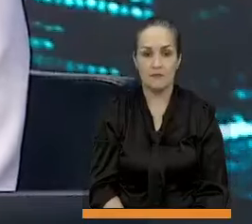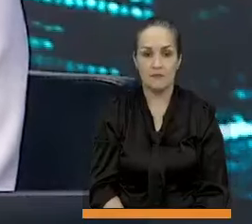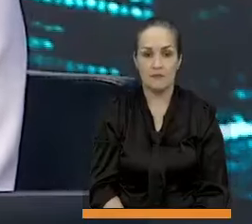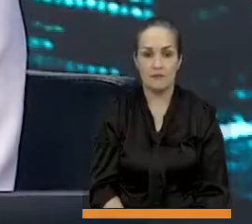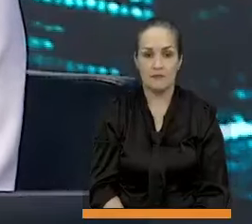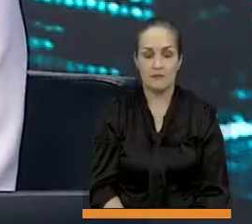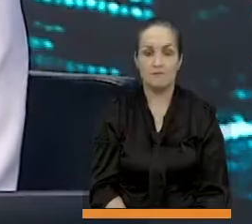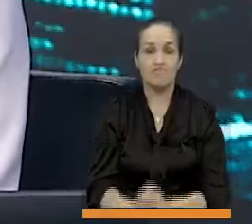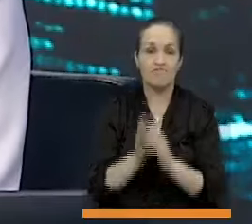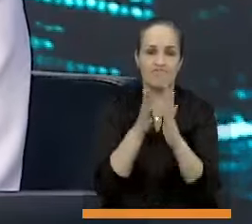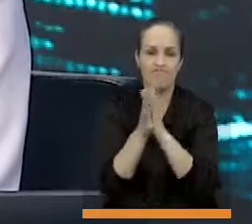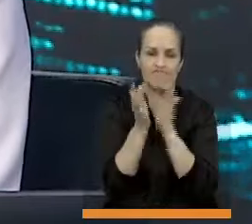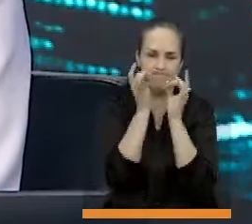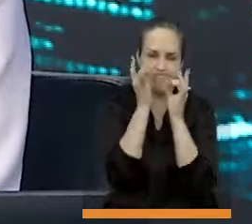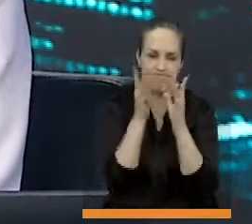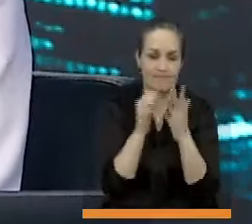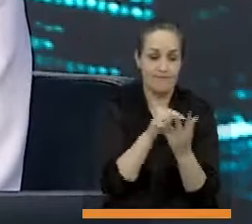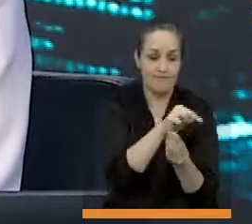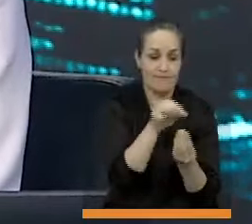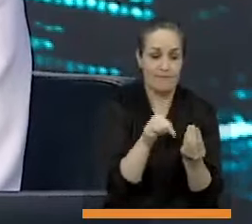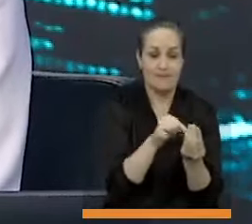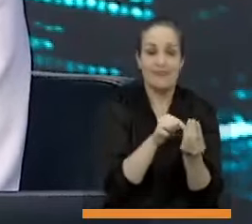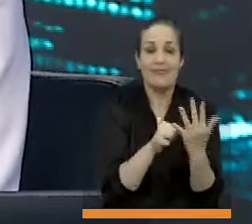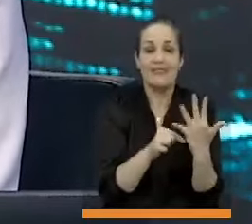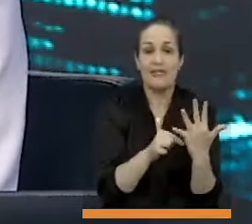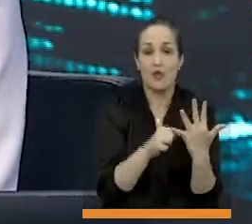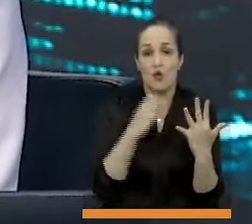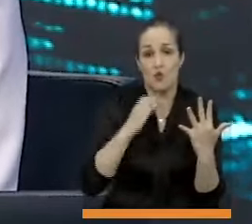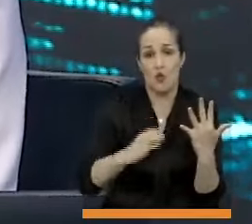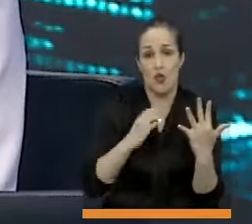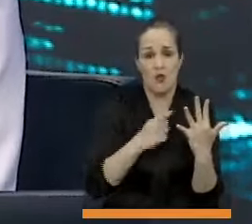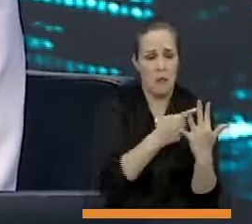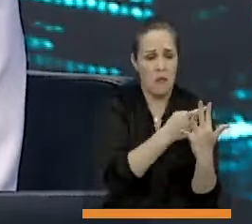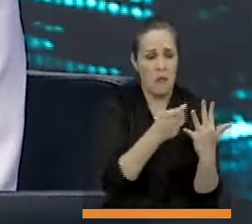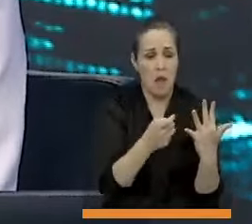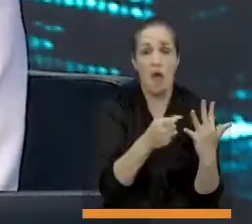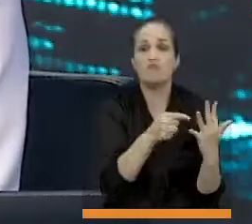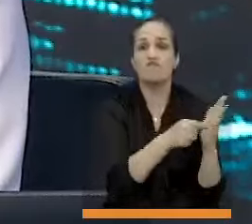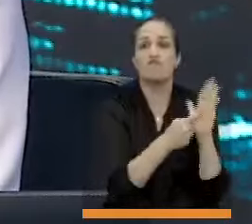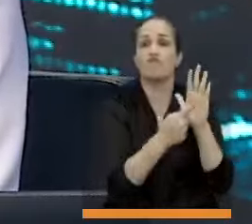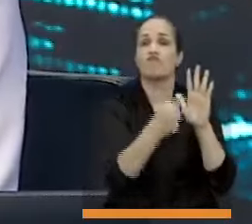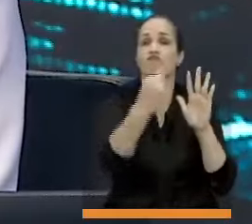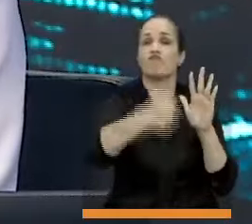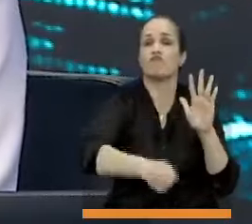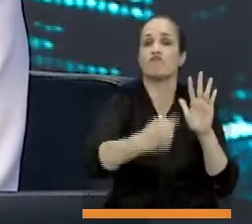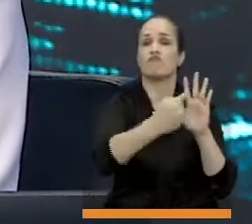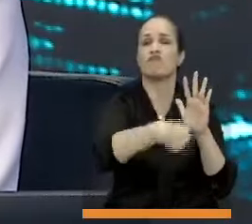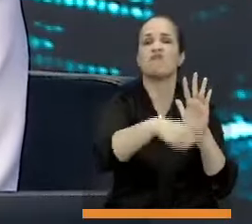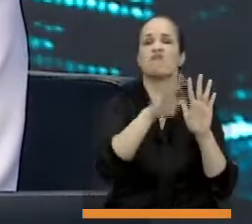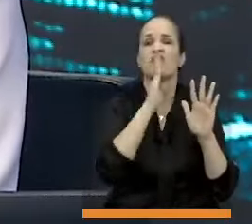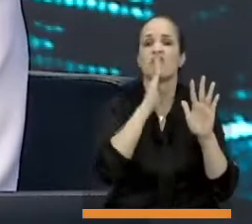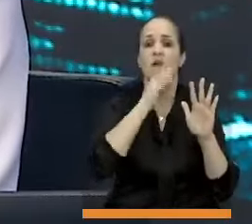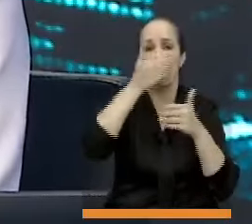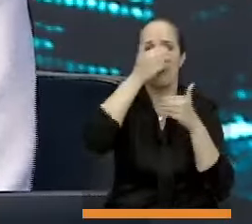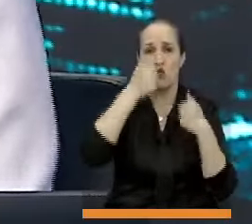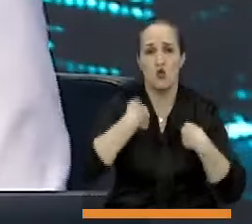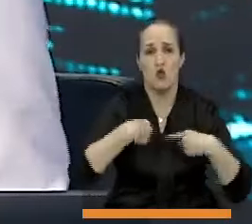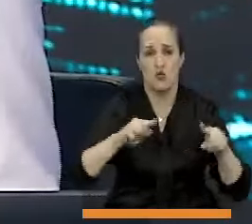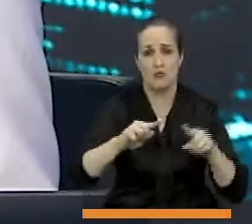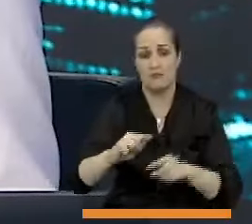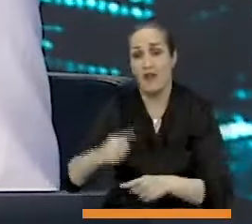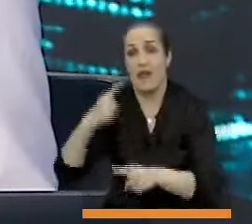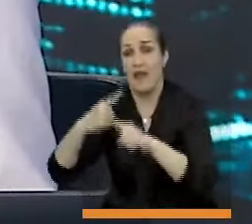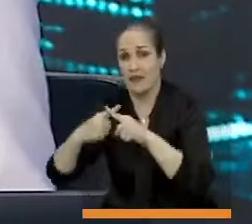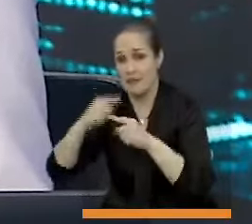crudos relatos del asesinato de cinco civiles que fueron presentados como guerrilleros muertos en combate entregaron exmilitares del grupo